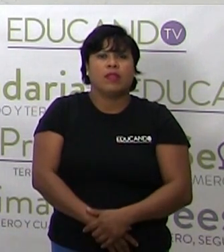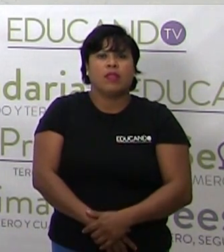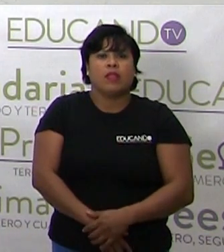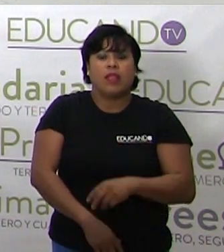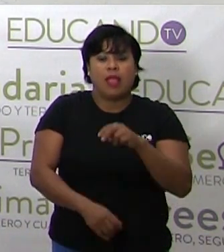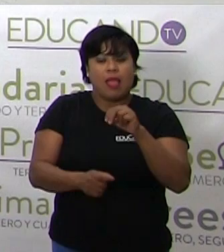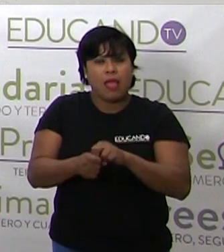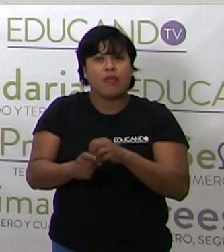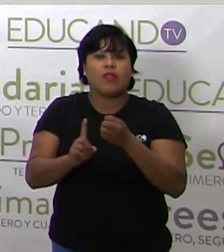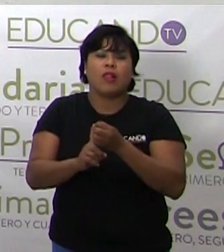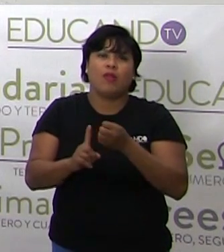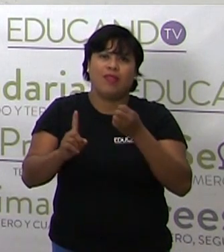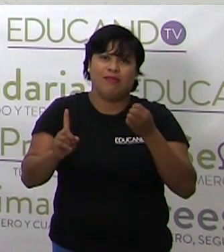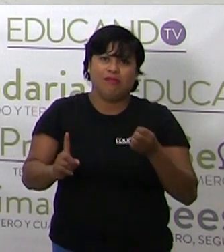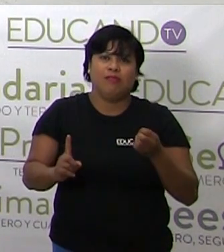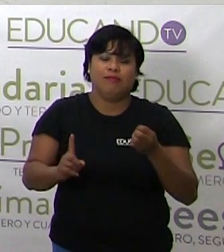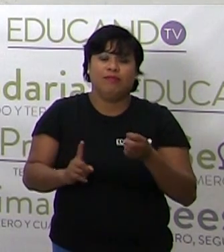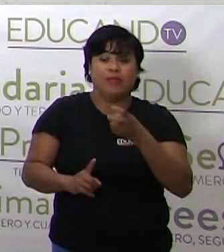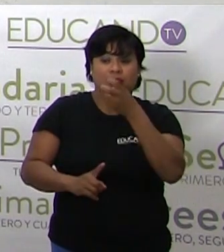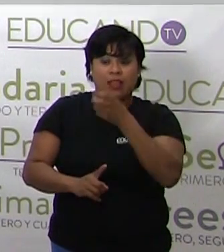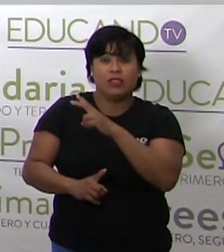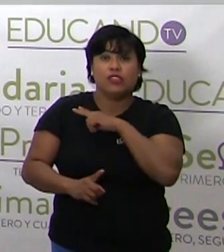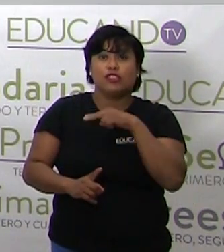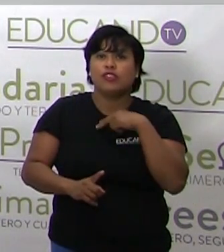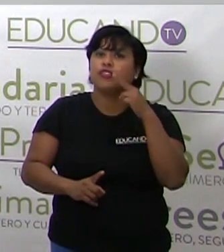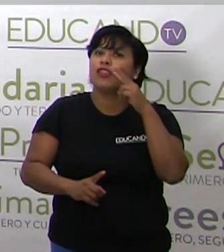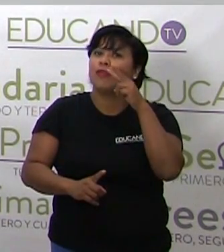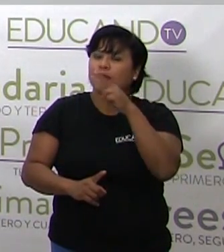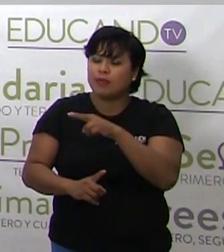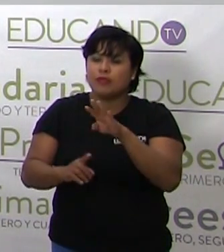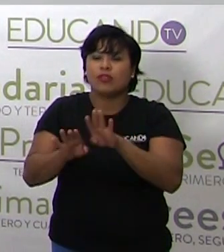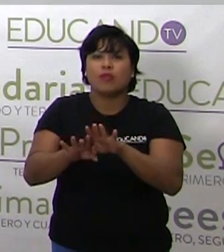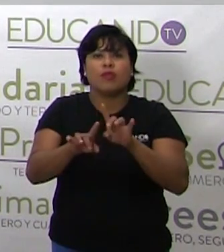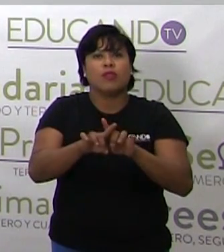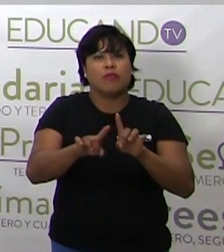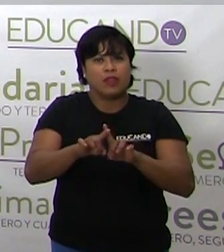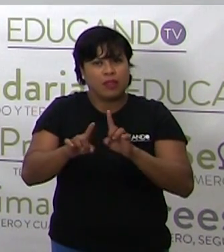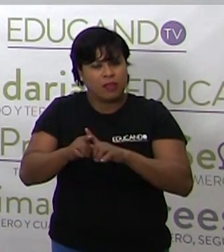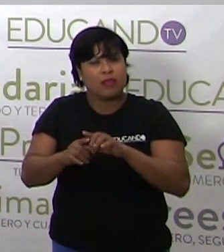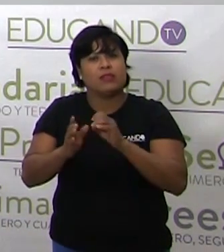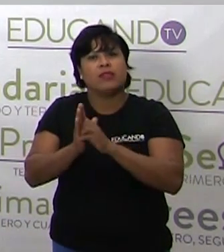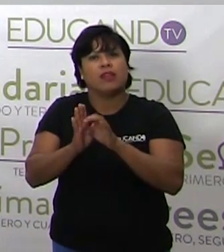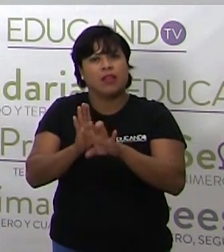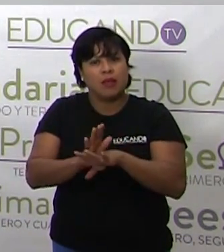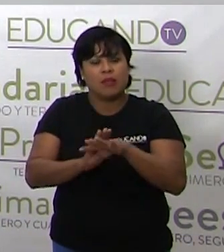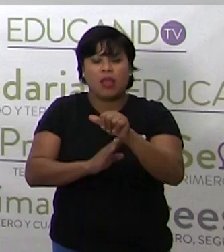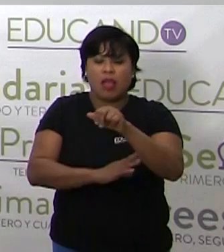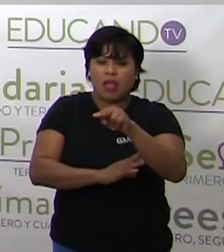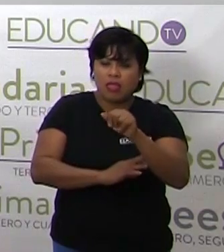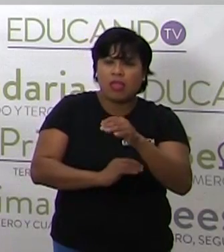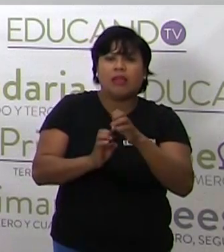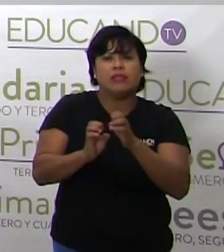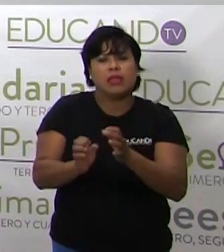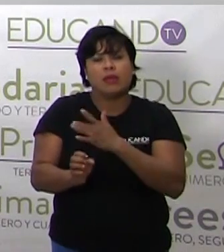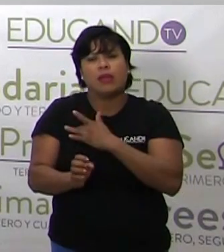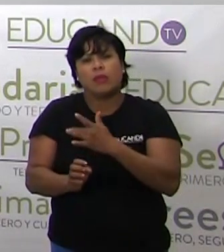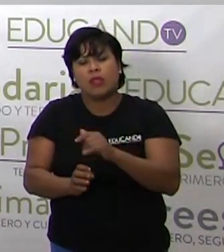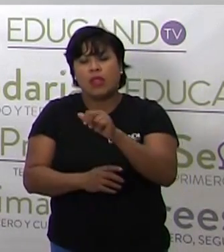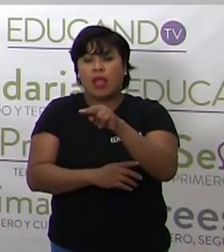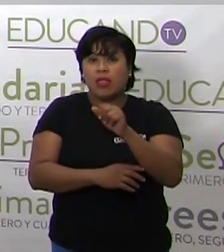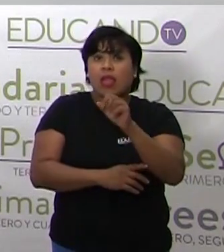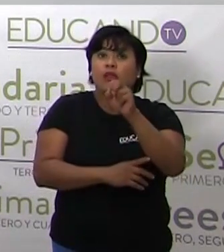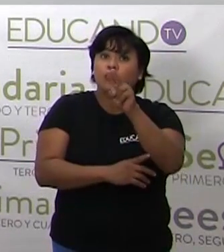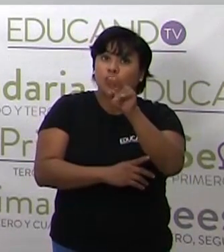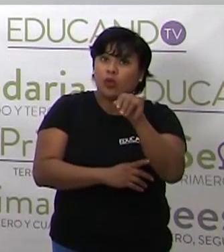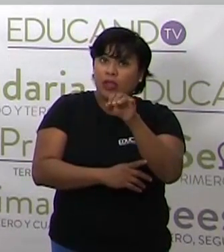en la oración. Y ya vimos varios ejemplos. Ana estaba enamorada. Ana es el